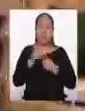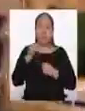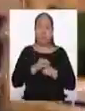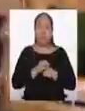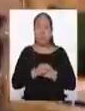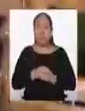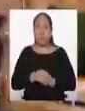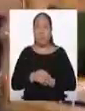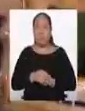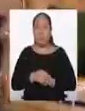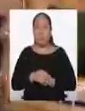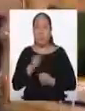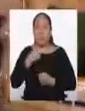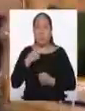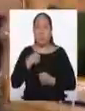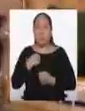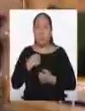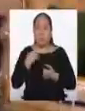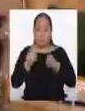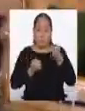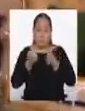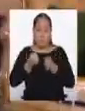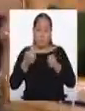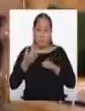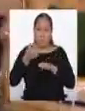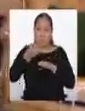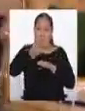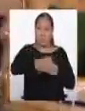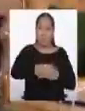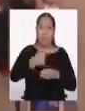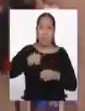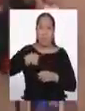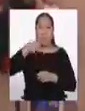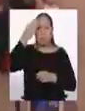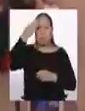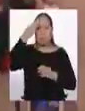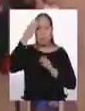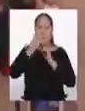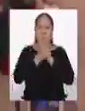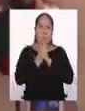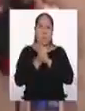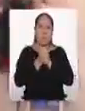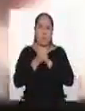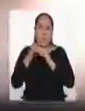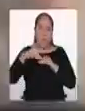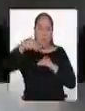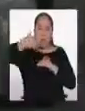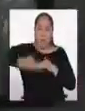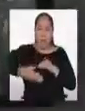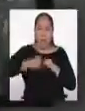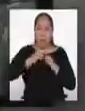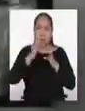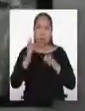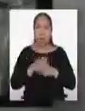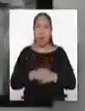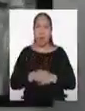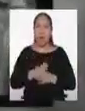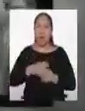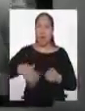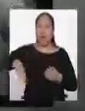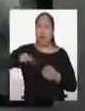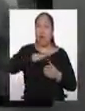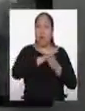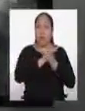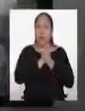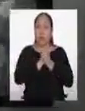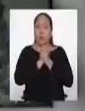había llegado a manejar en tal forma que estaba capacitado. Al día siguiente, todos los